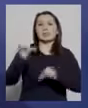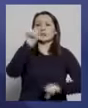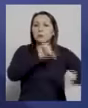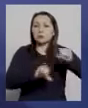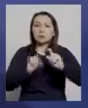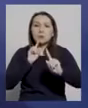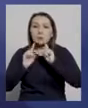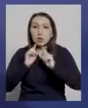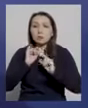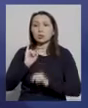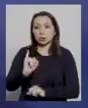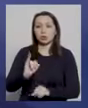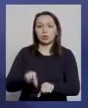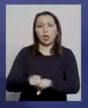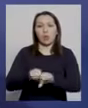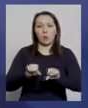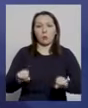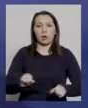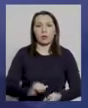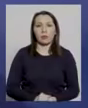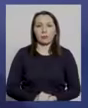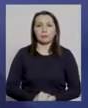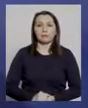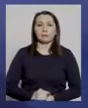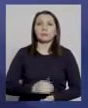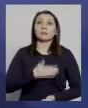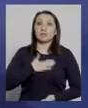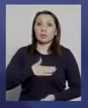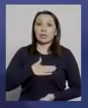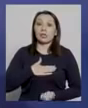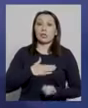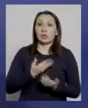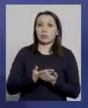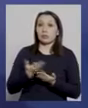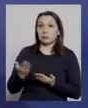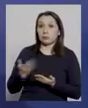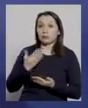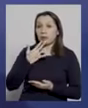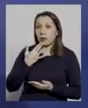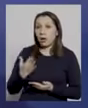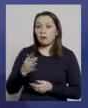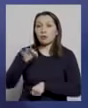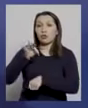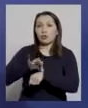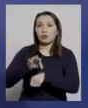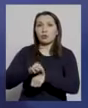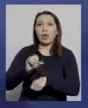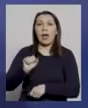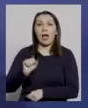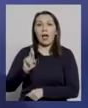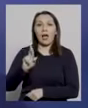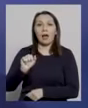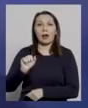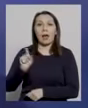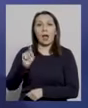estamos absolutamente de acuerdo. Quiero darle la palabra al doctor Rafael